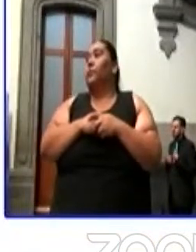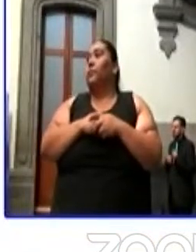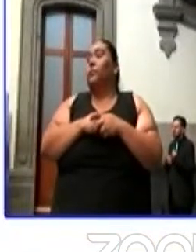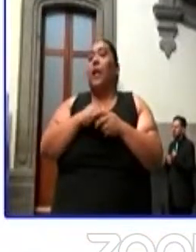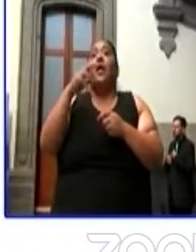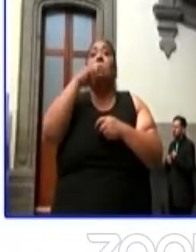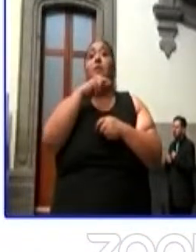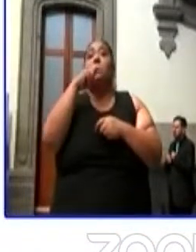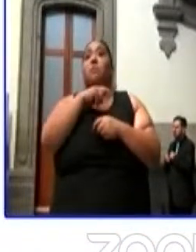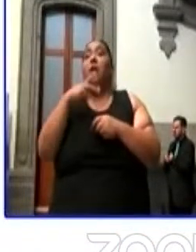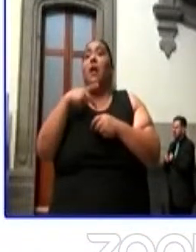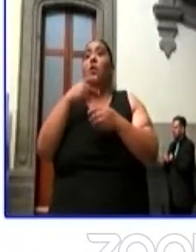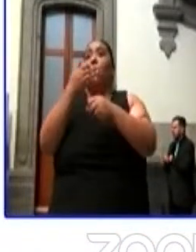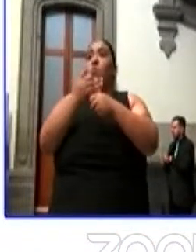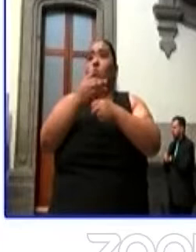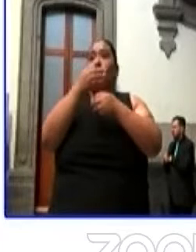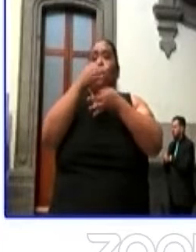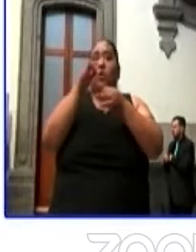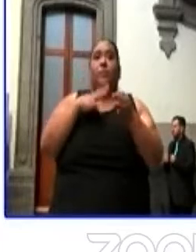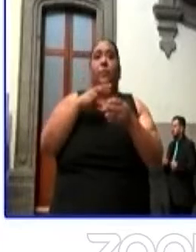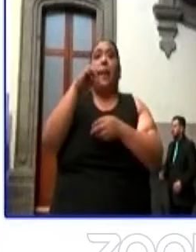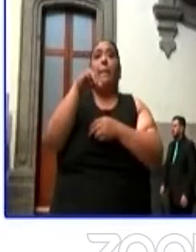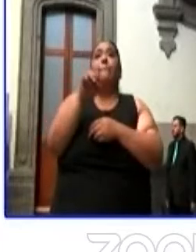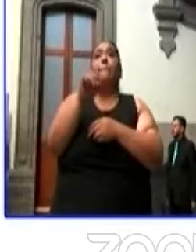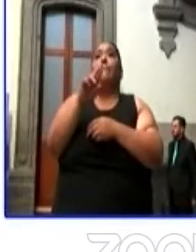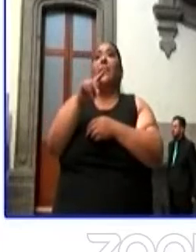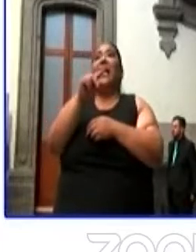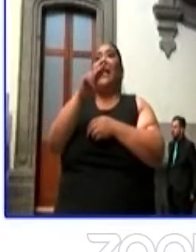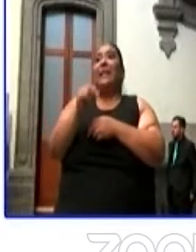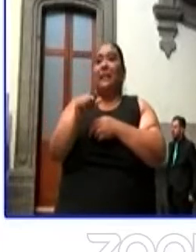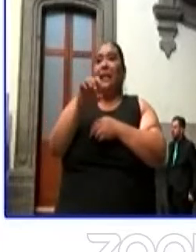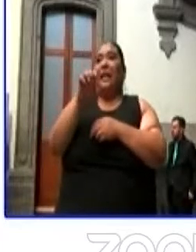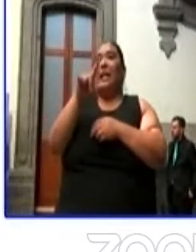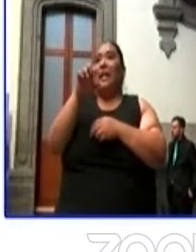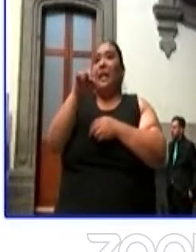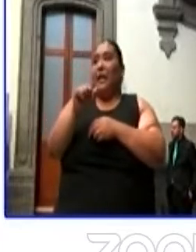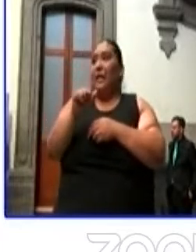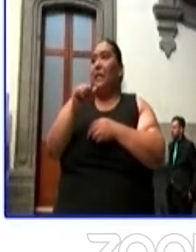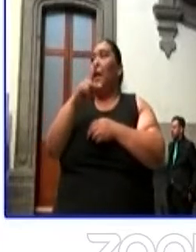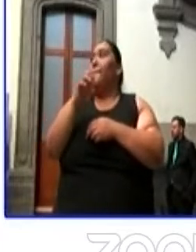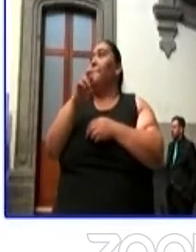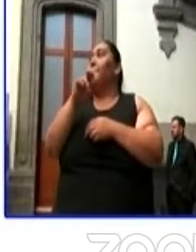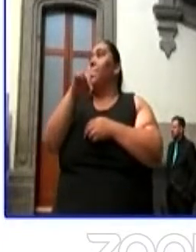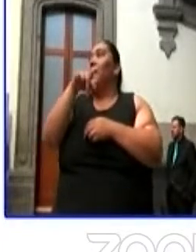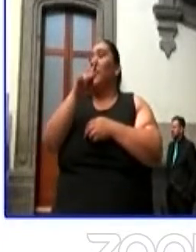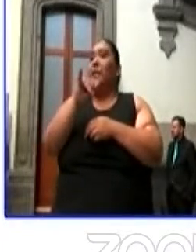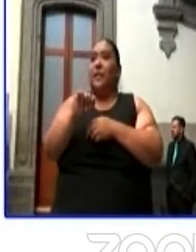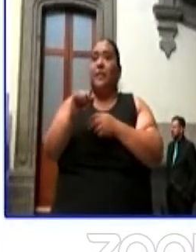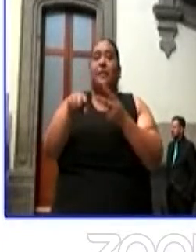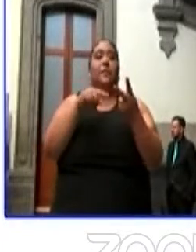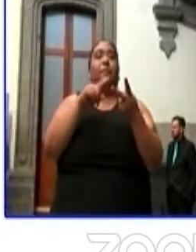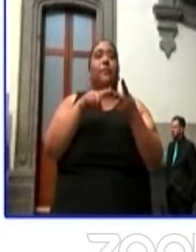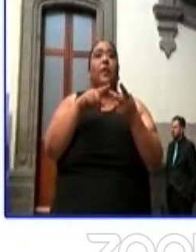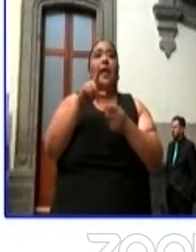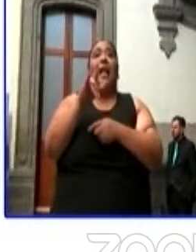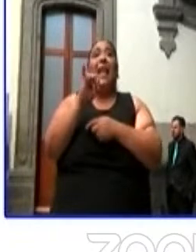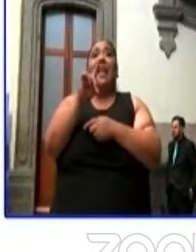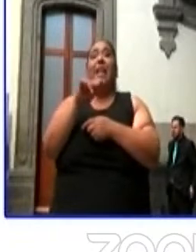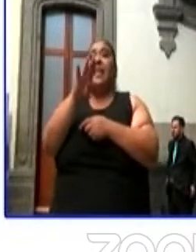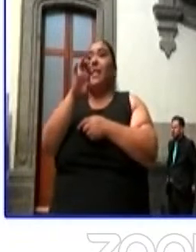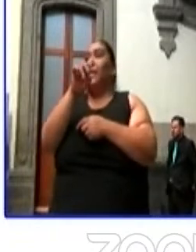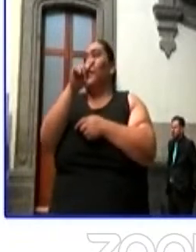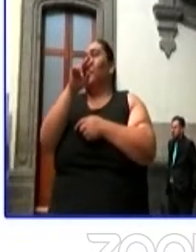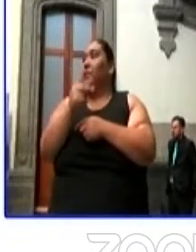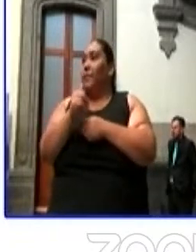Rápidamente ya los voy a mencionar. Martelena Ramírez Moguel de Perkins para México. Lisbeth Brizuela,